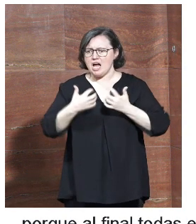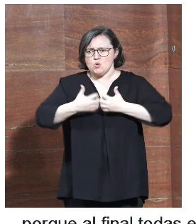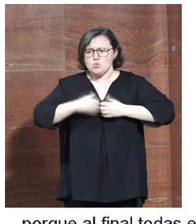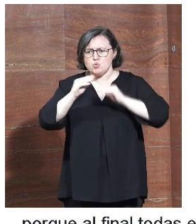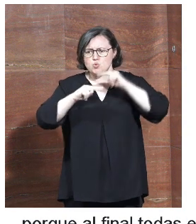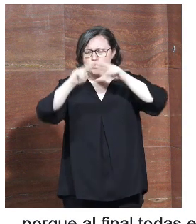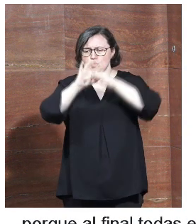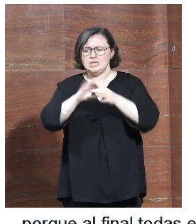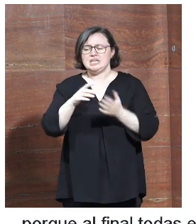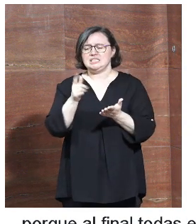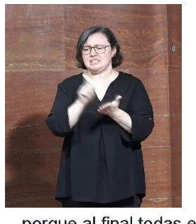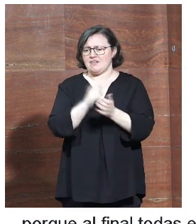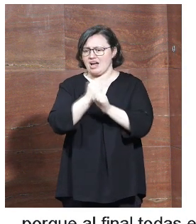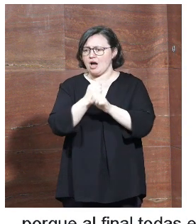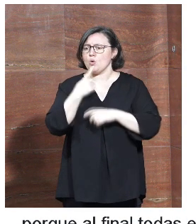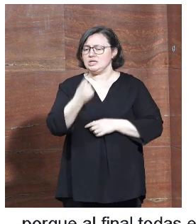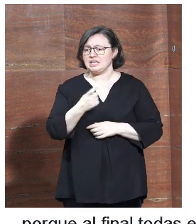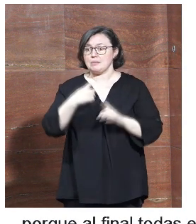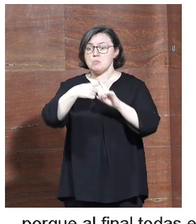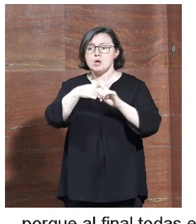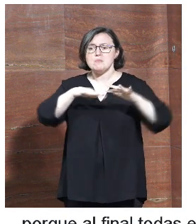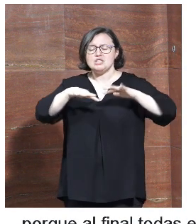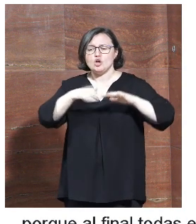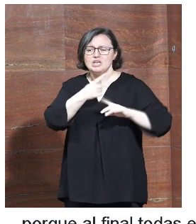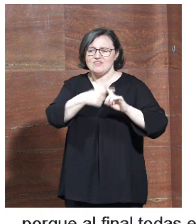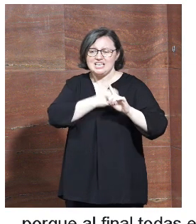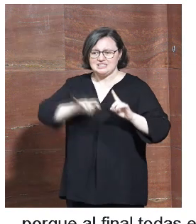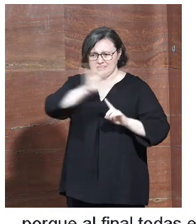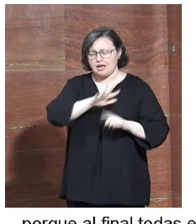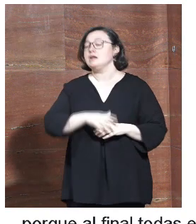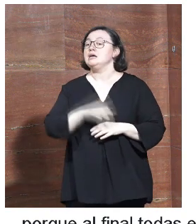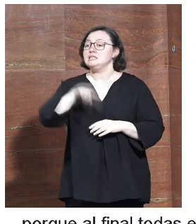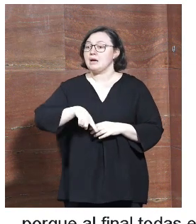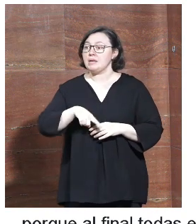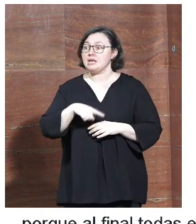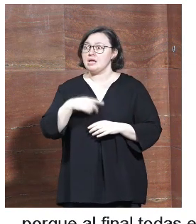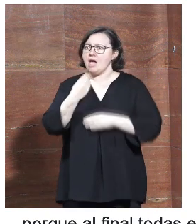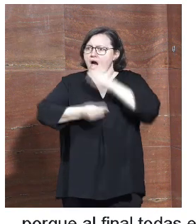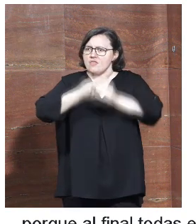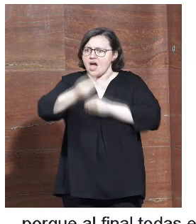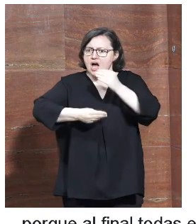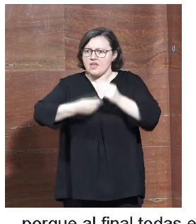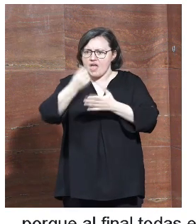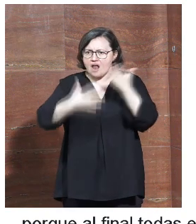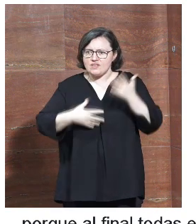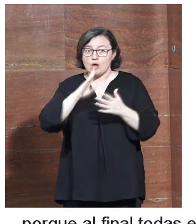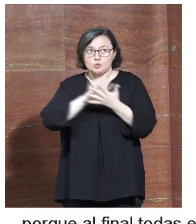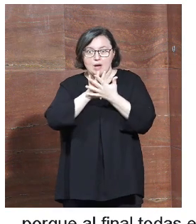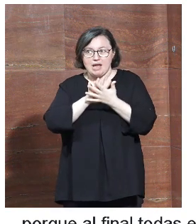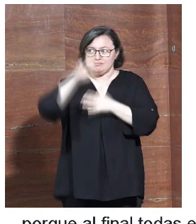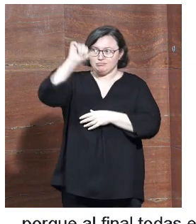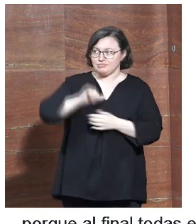¿no?, de mujeres en movimiento a nivel estatal. Y bueno, también ver que hay muchas de las cosas que se han comentado.